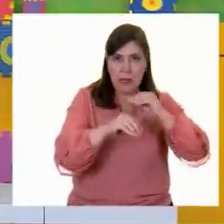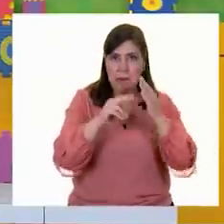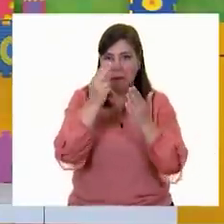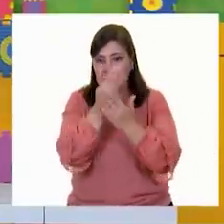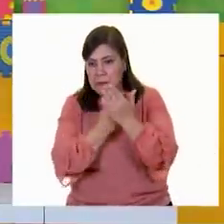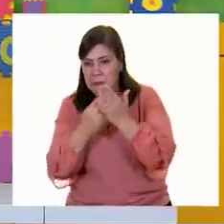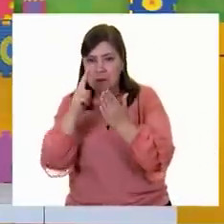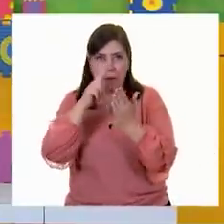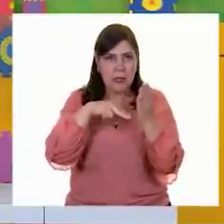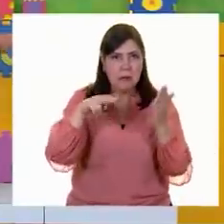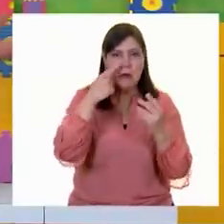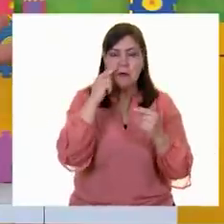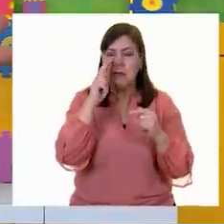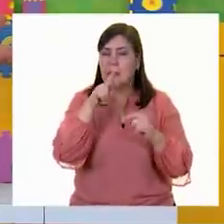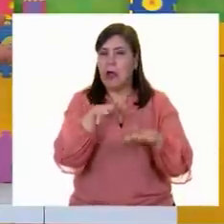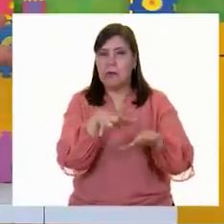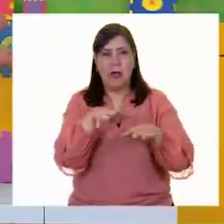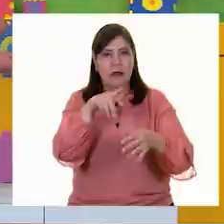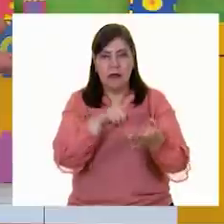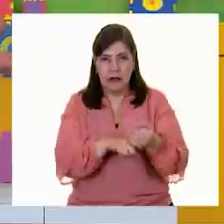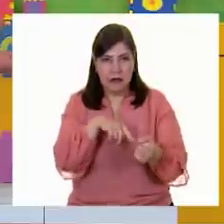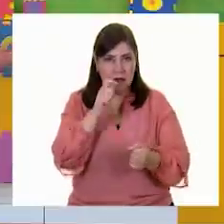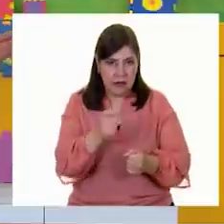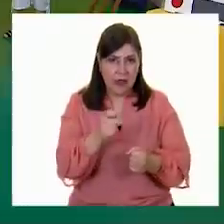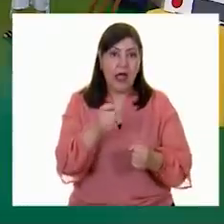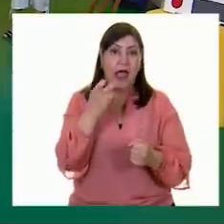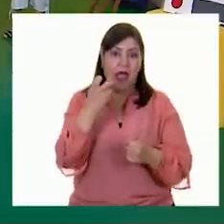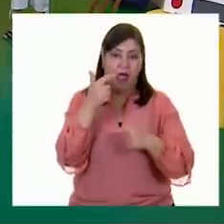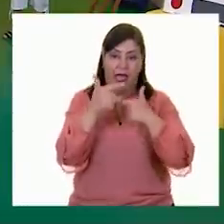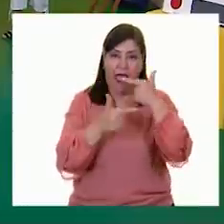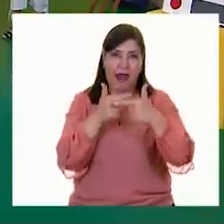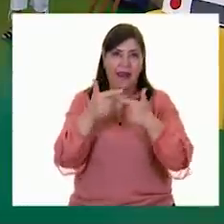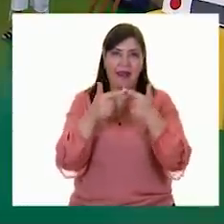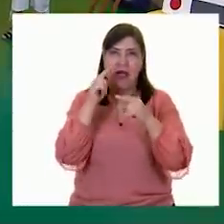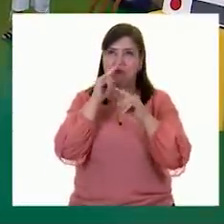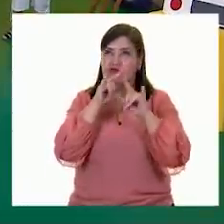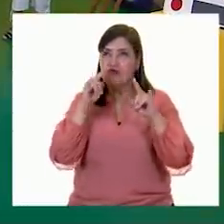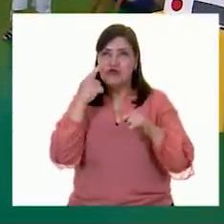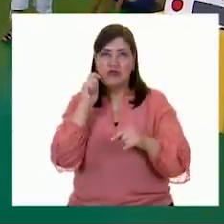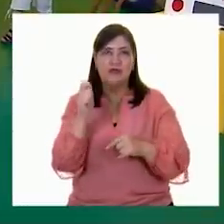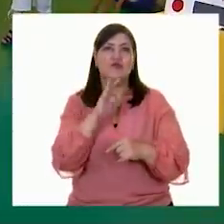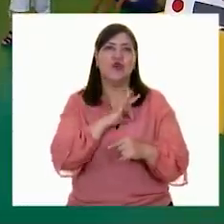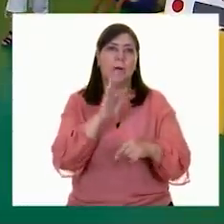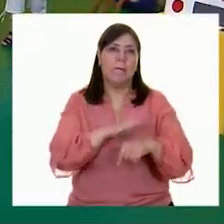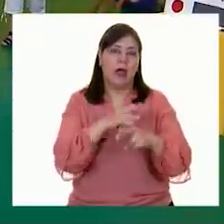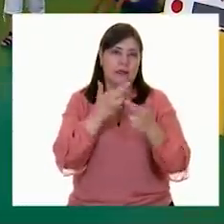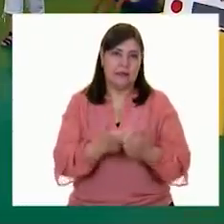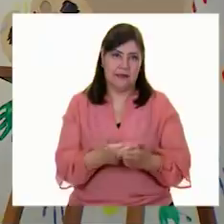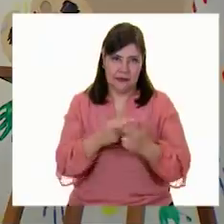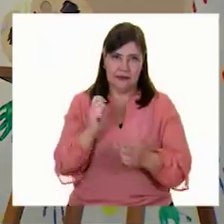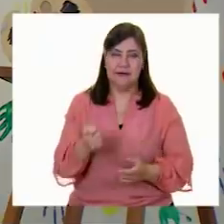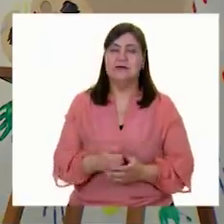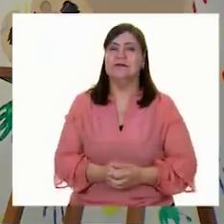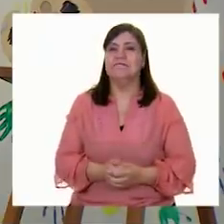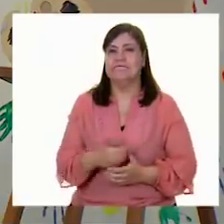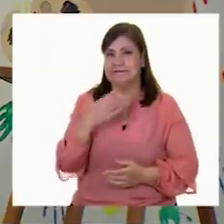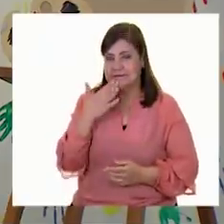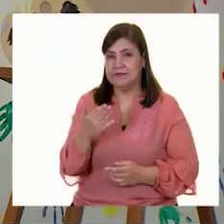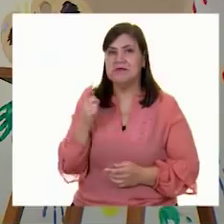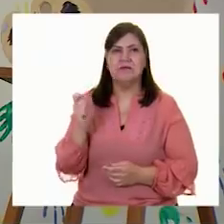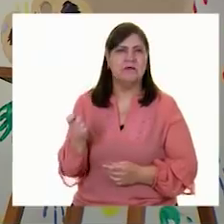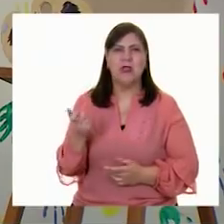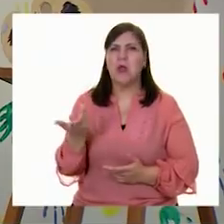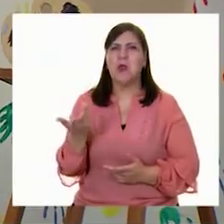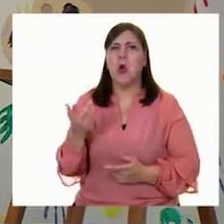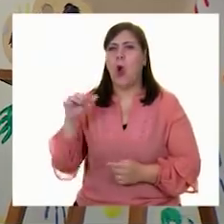creativas y, bueno, hicieron nuestra galería pues mucho más interesante y más grande. Así es. Bueno, ¿y cuál